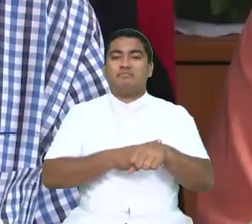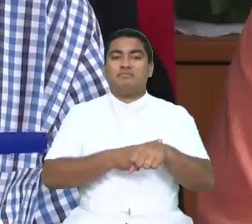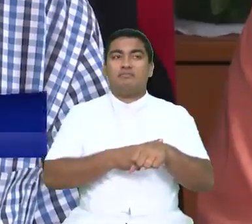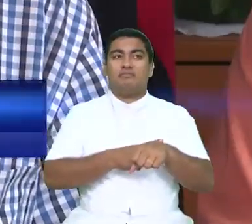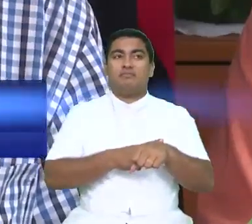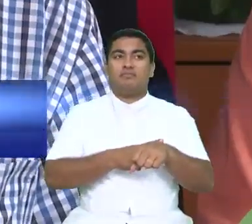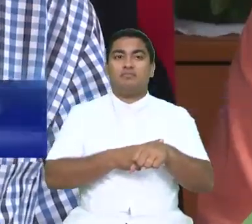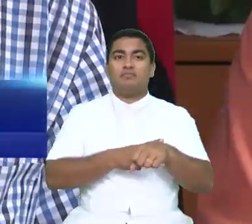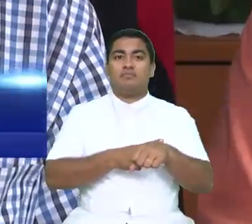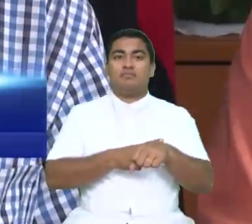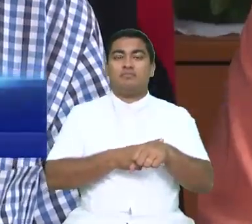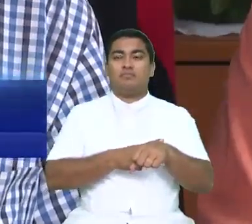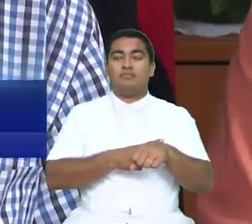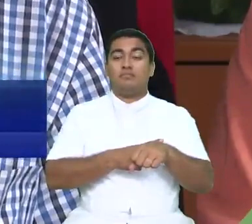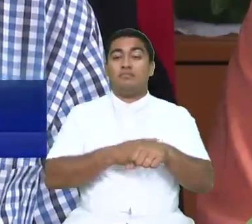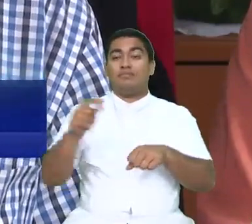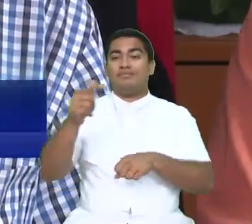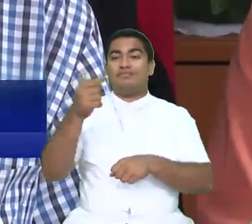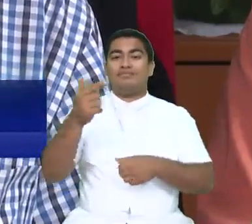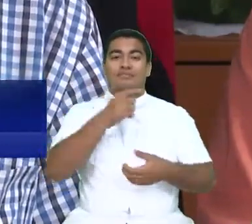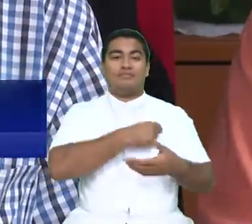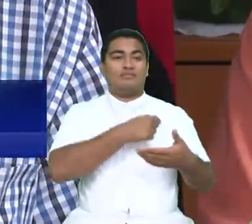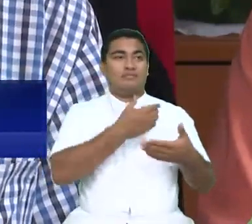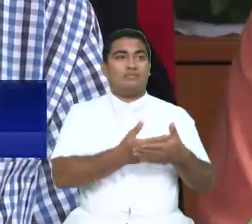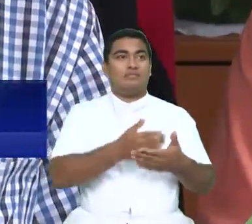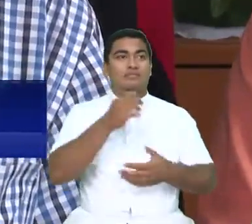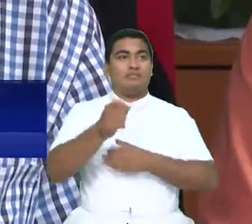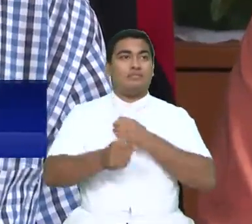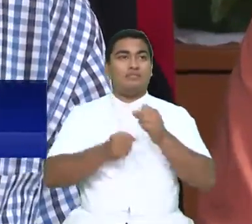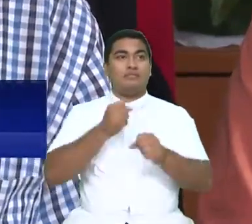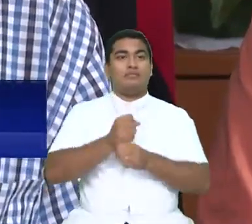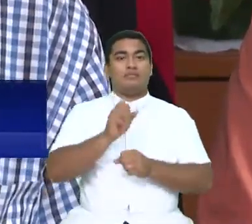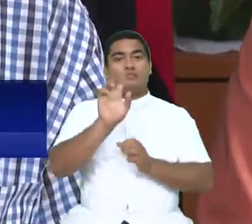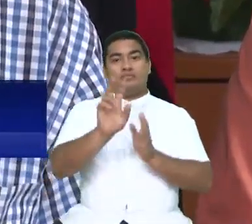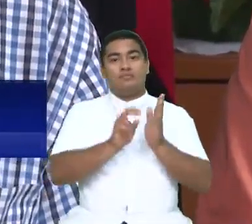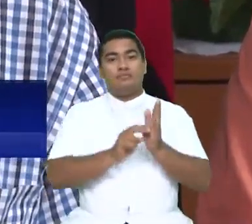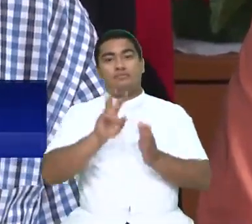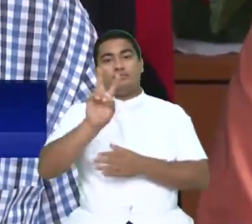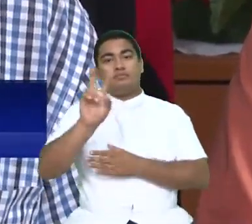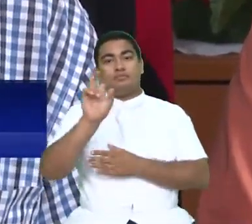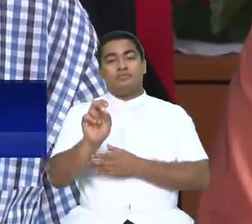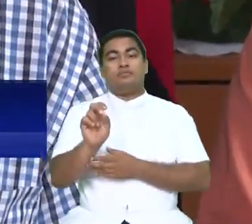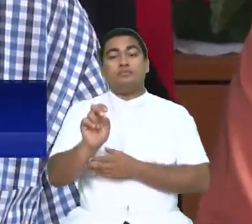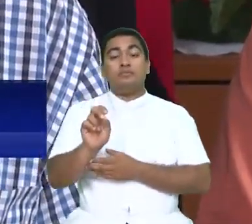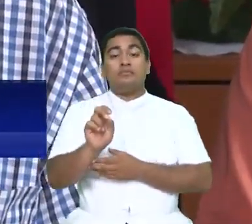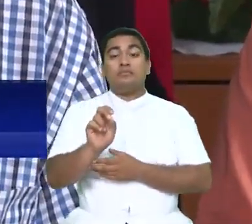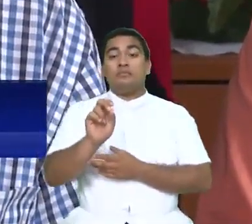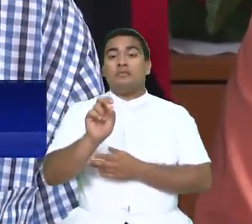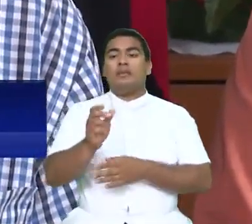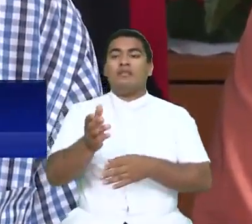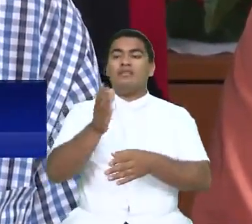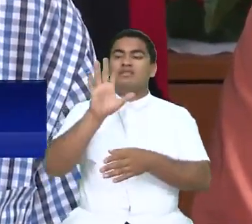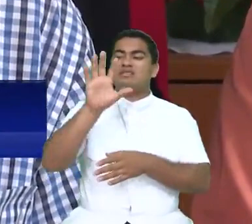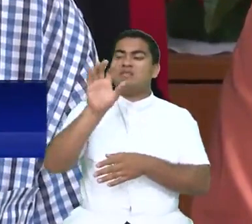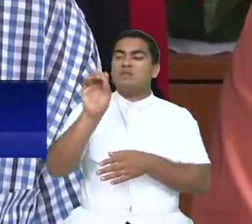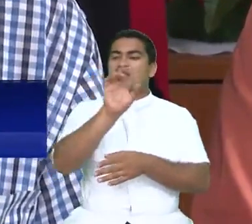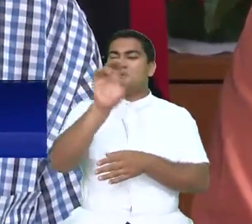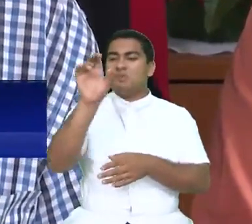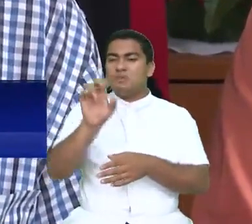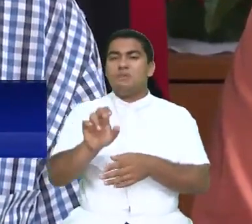0.01 horas del 7 de marzo del año 2020 el cobro de 50 pesos